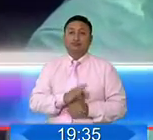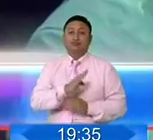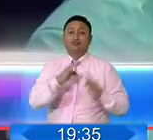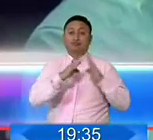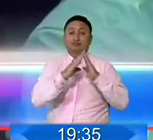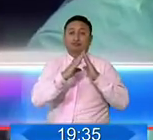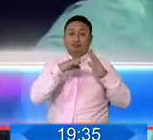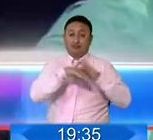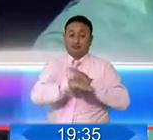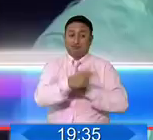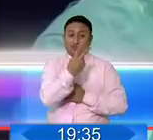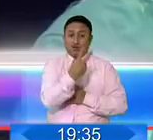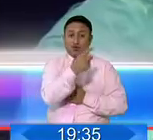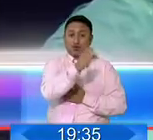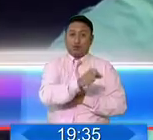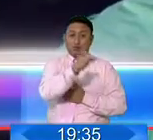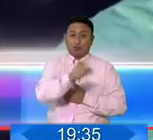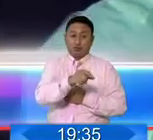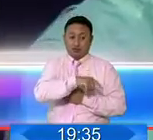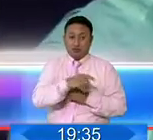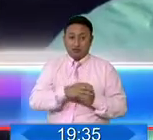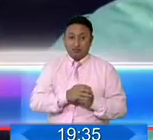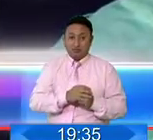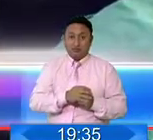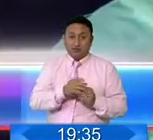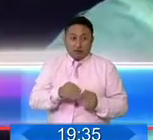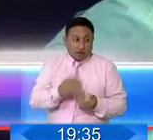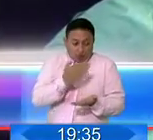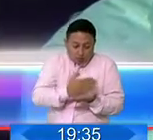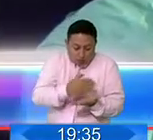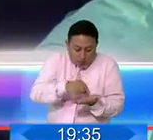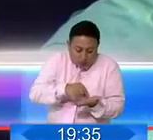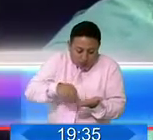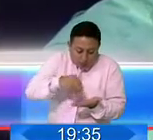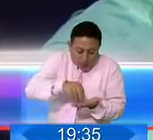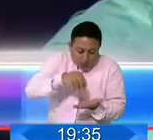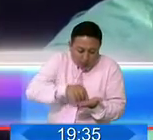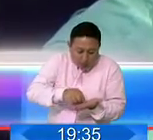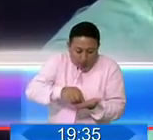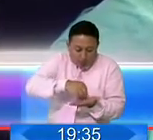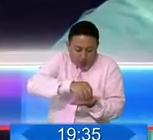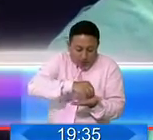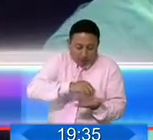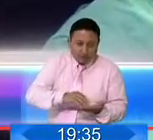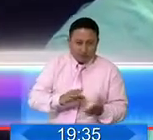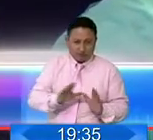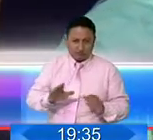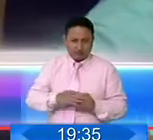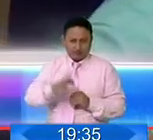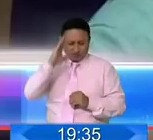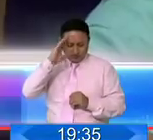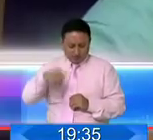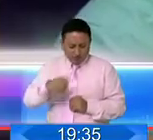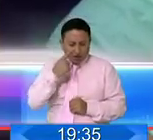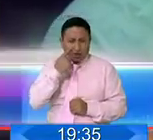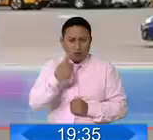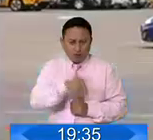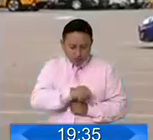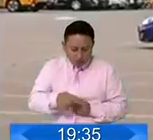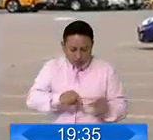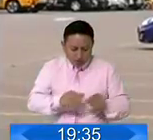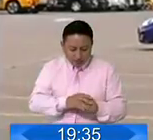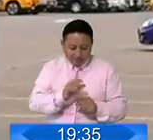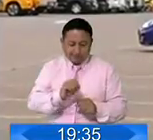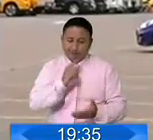personas más en el interior del mismo, dosificando una sustancia de color marrón, que luego de la prueba preliminar de campo dio positivo para heroína.